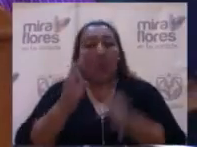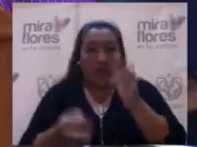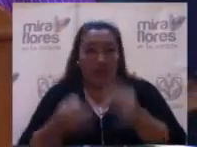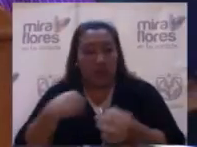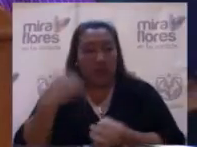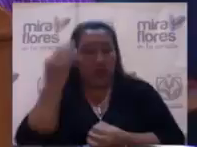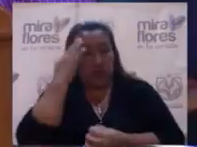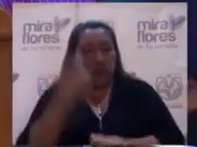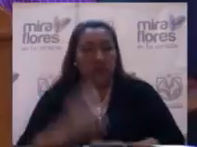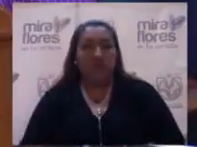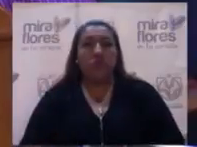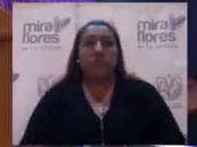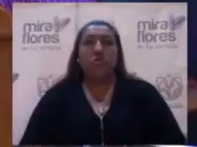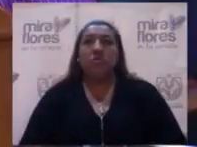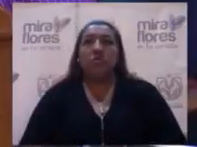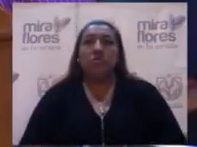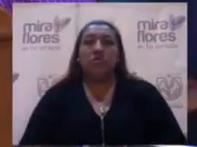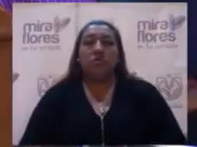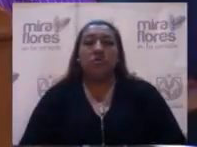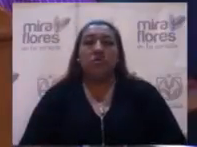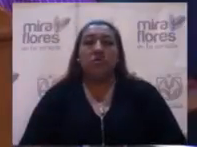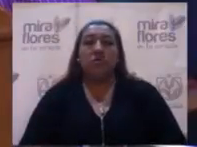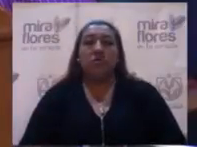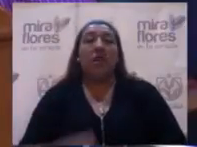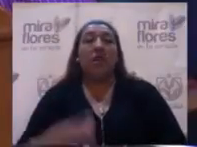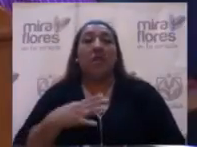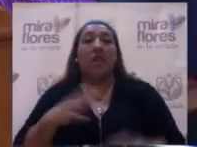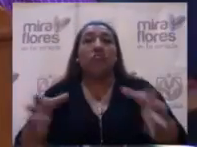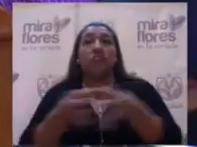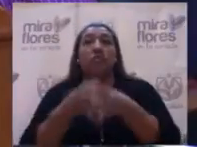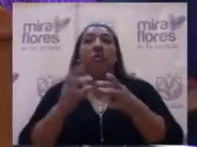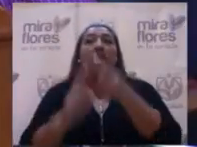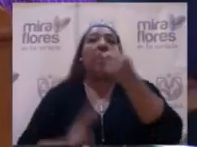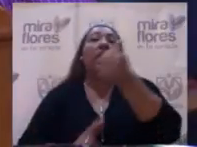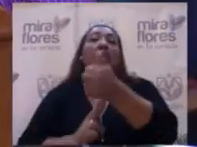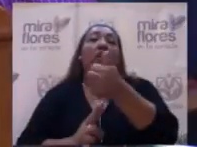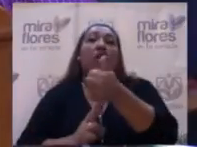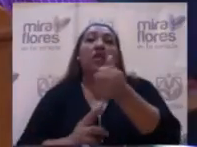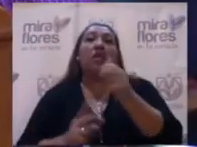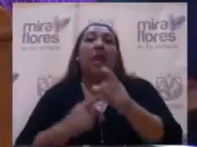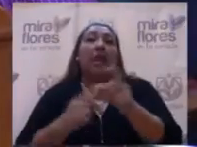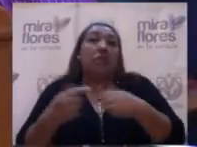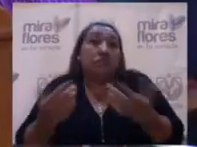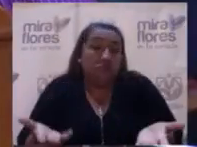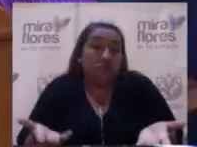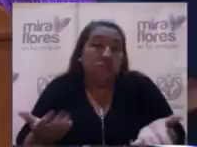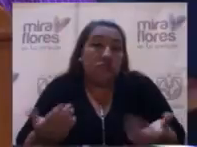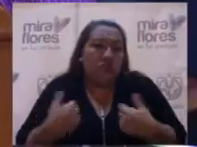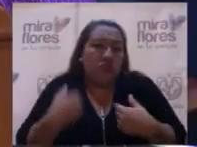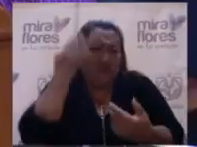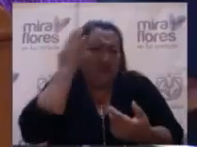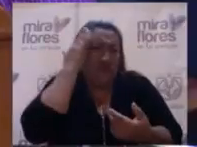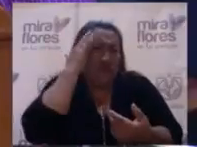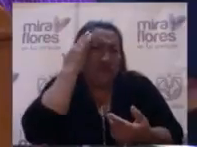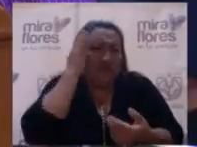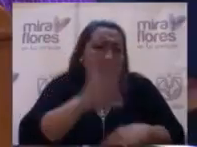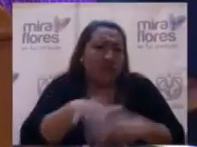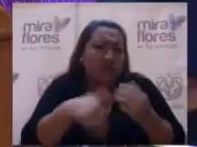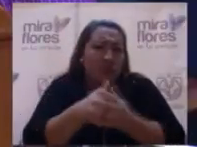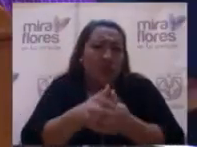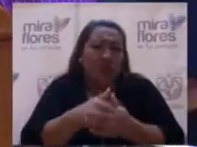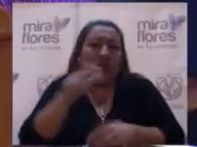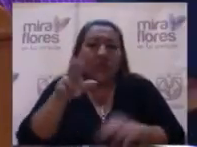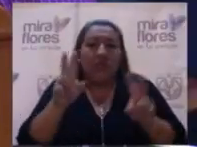día en la sala de regidores. Y pues estoy perfectamente enterado de todo. Y